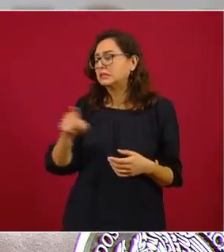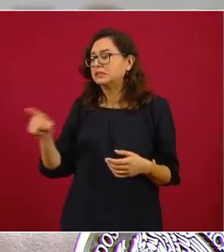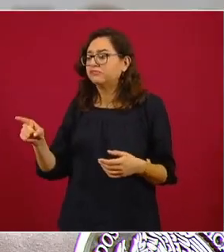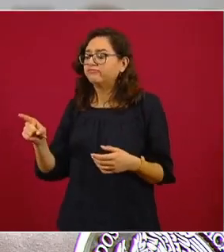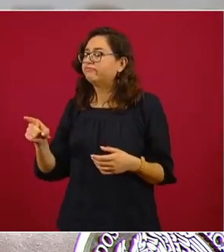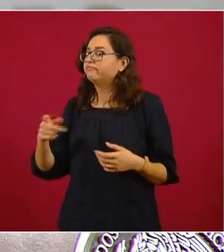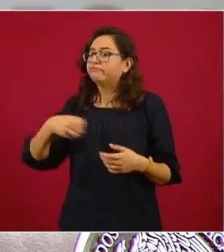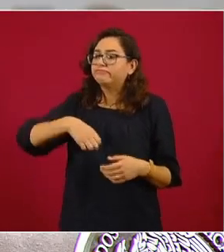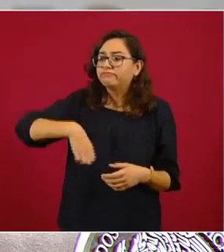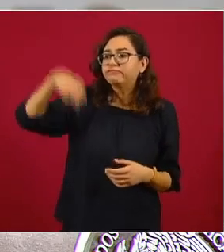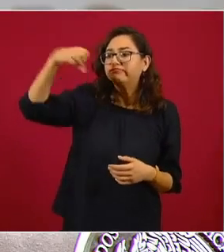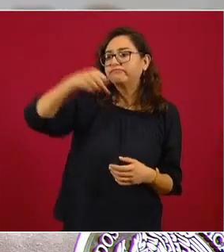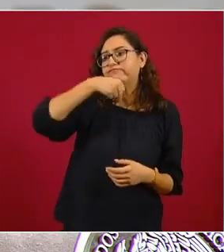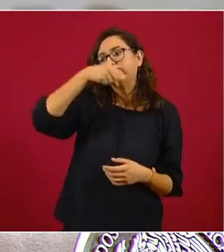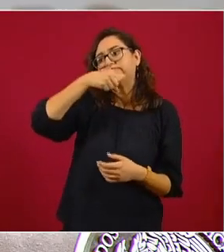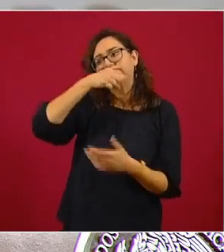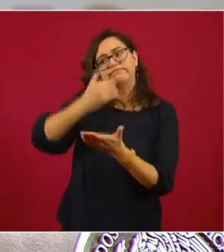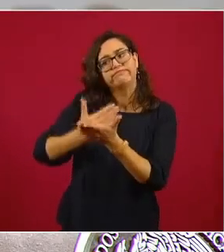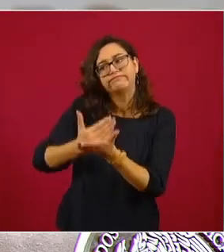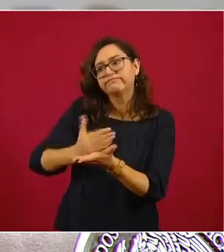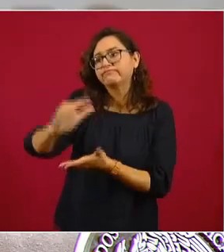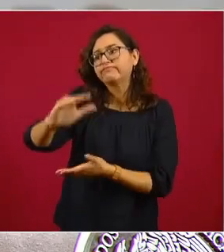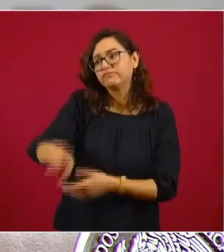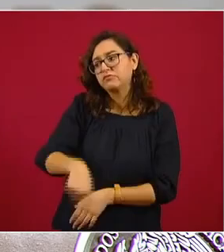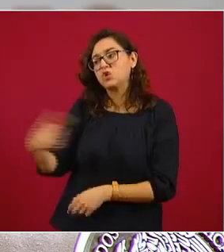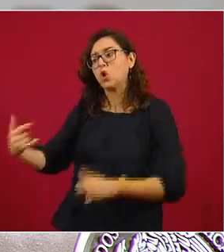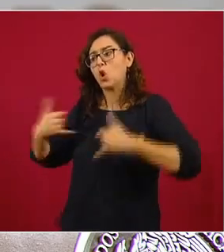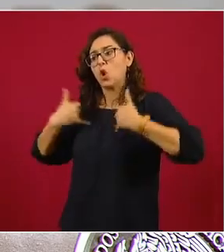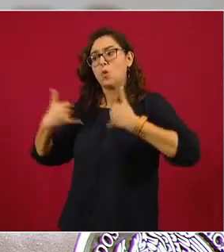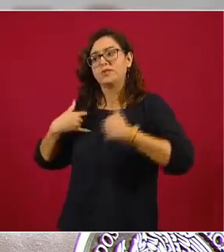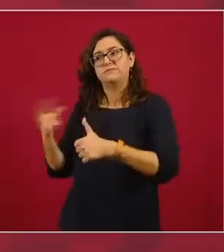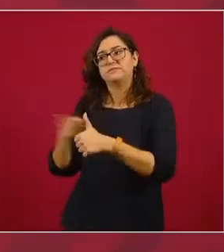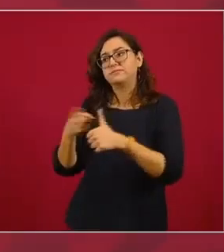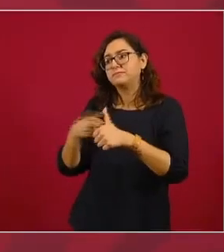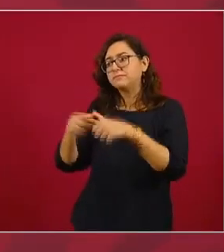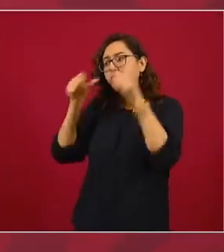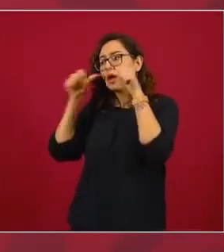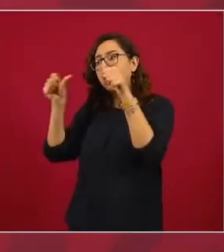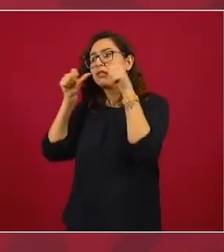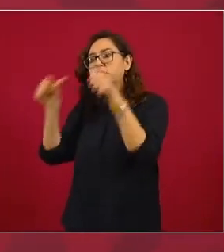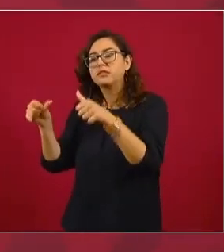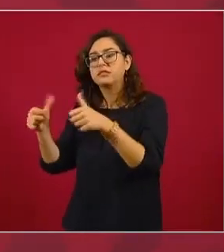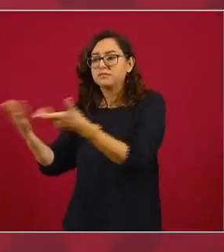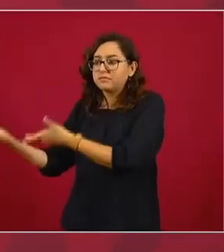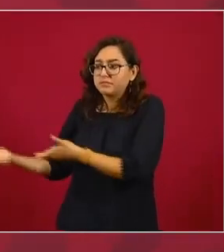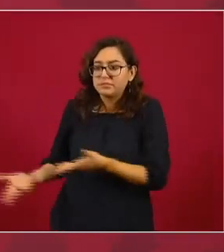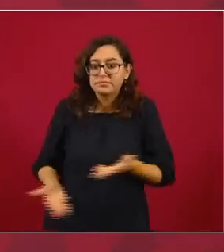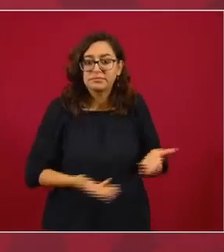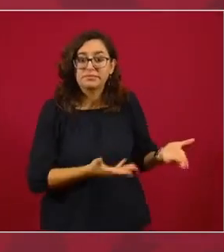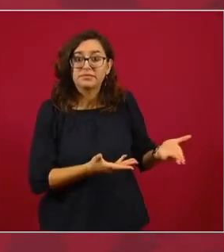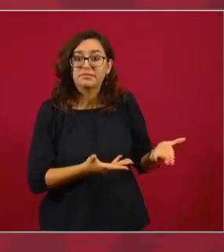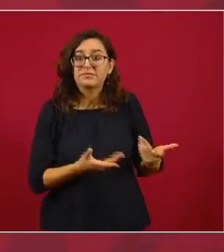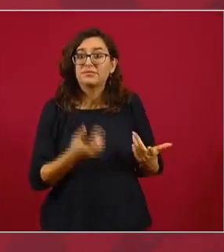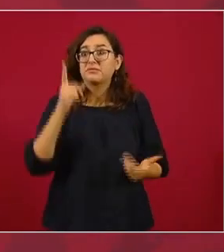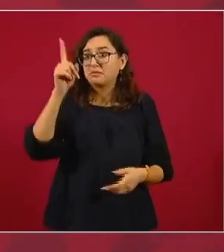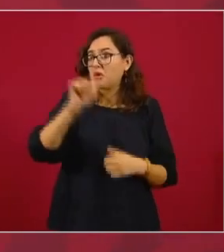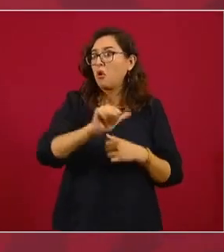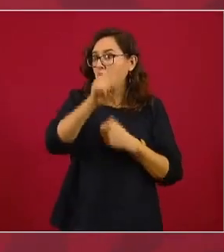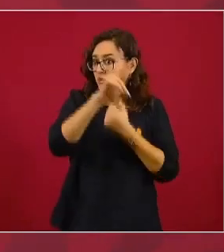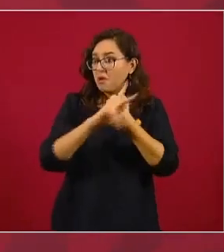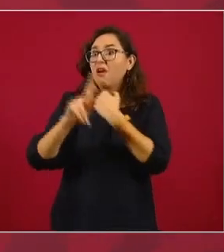mayores para después. Esto pasó hasta en Nueva York.